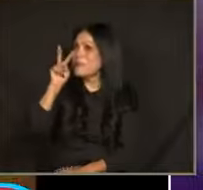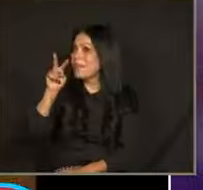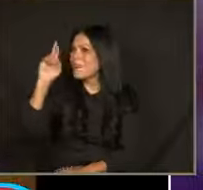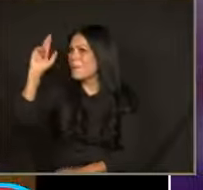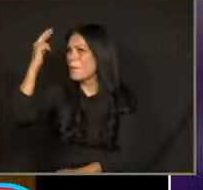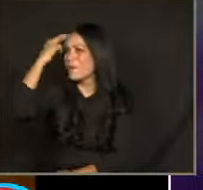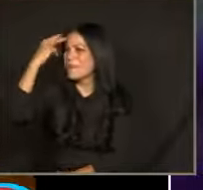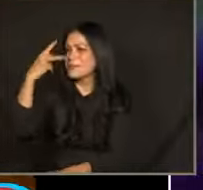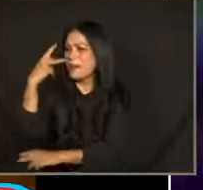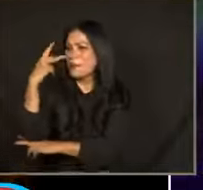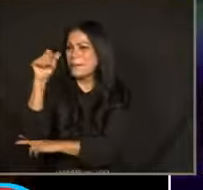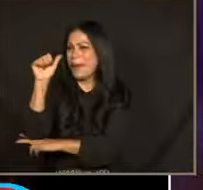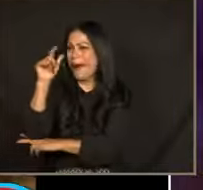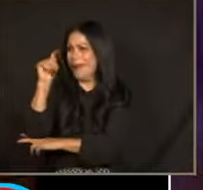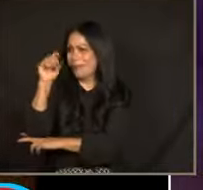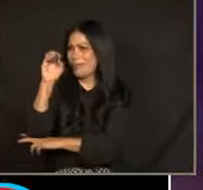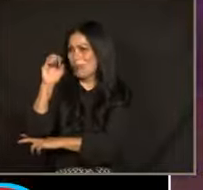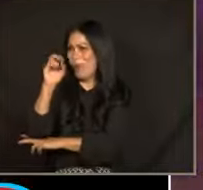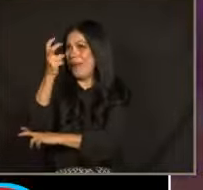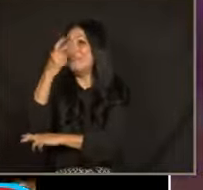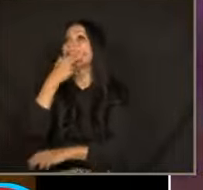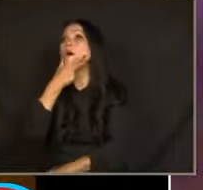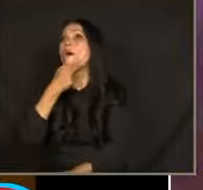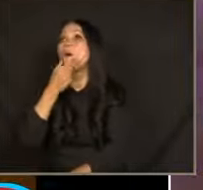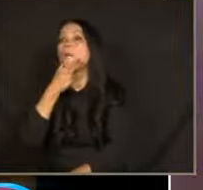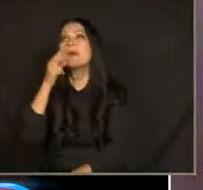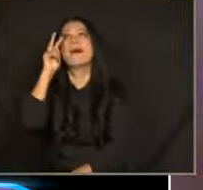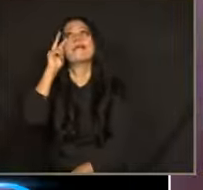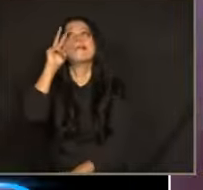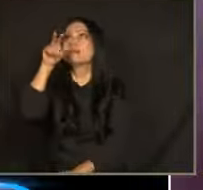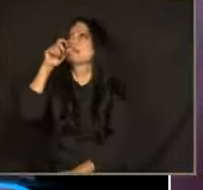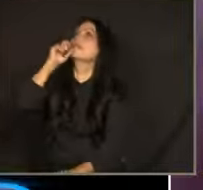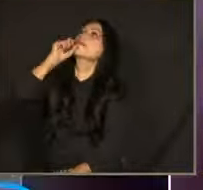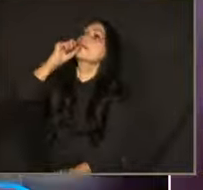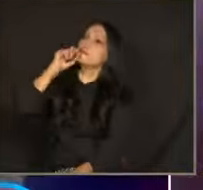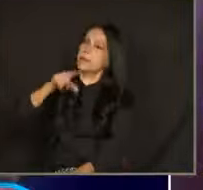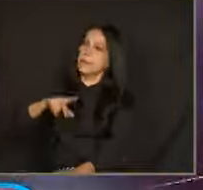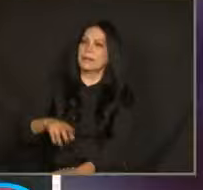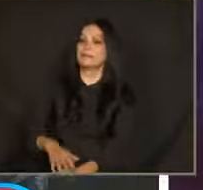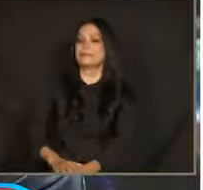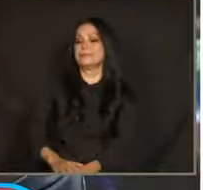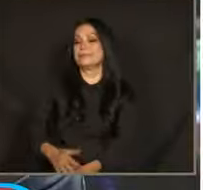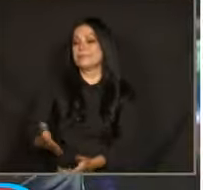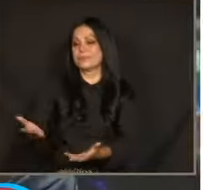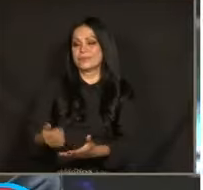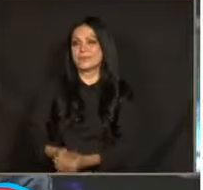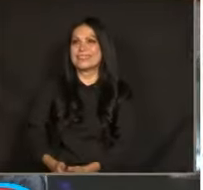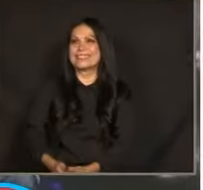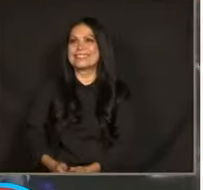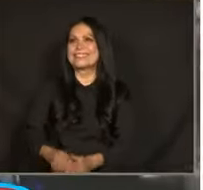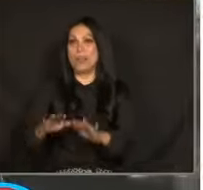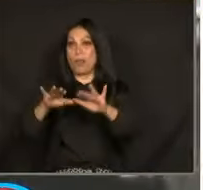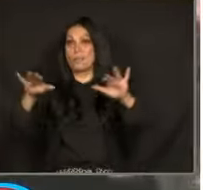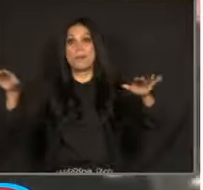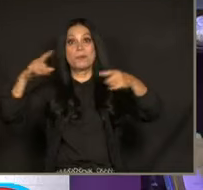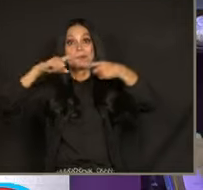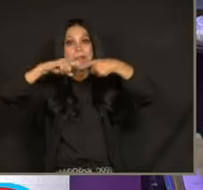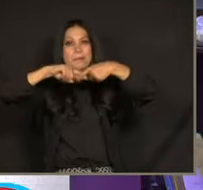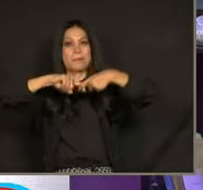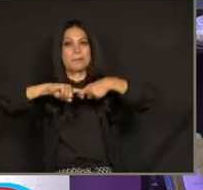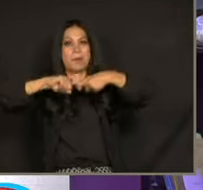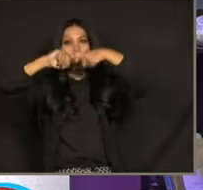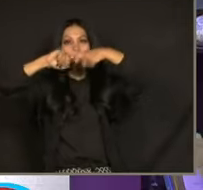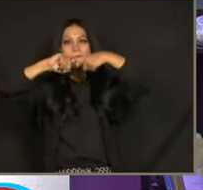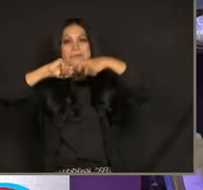Esa fue la la segunda es que peleamos dos veces una valiente solo y otro con el pato ahí también Oye Llevamos una pequeña pausa en regresar